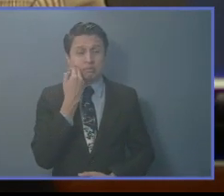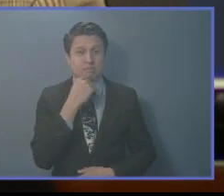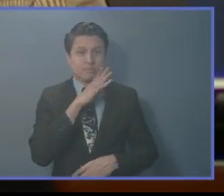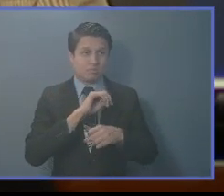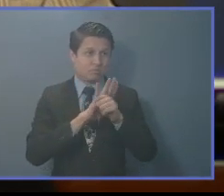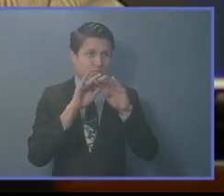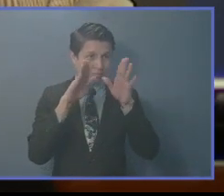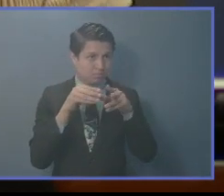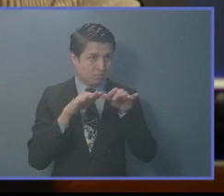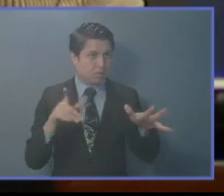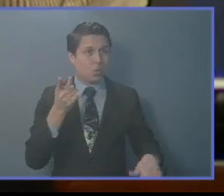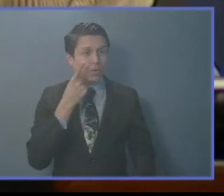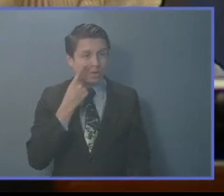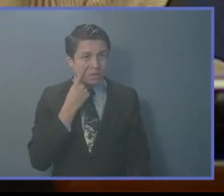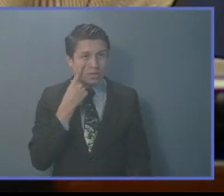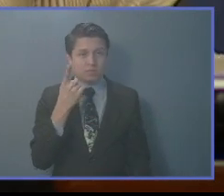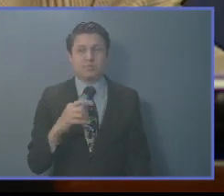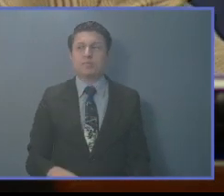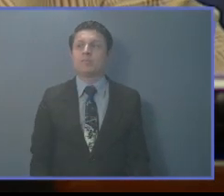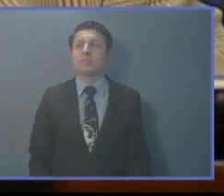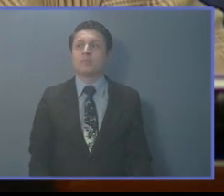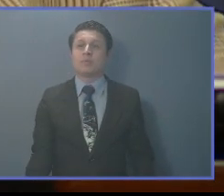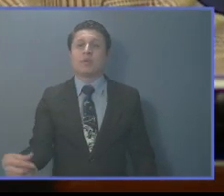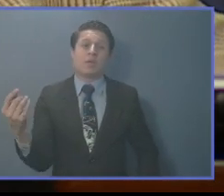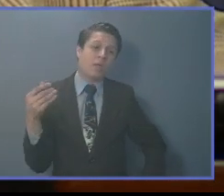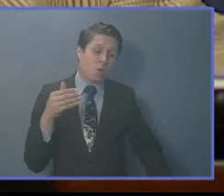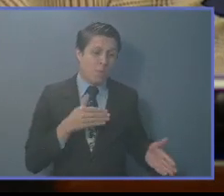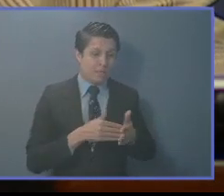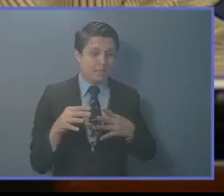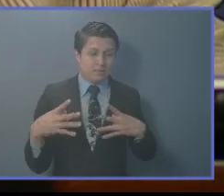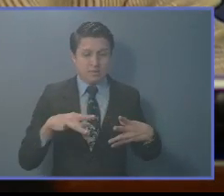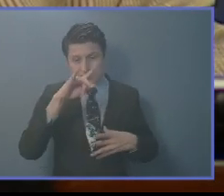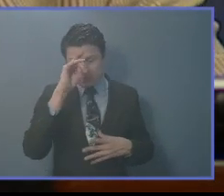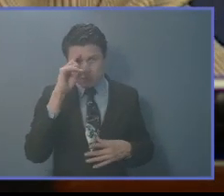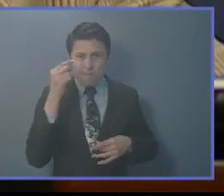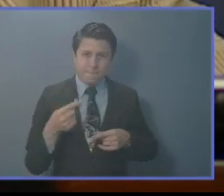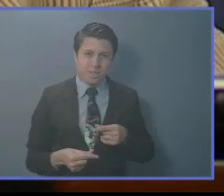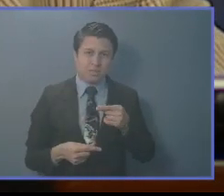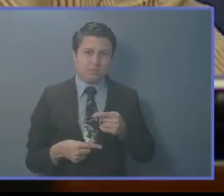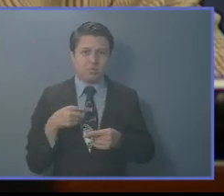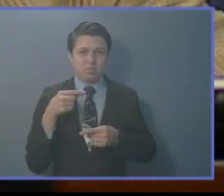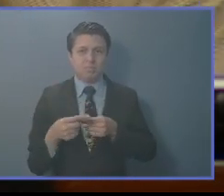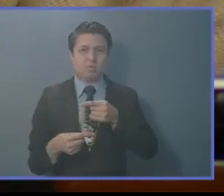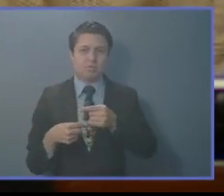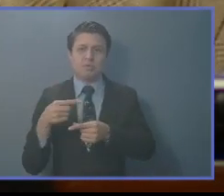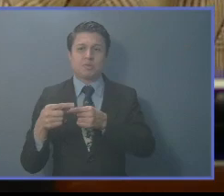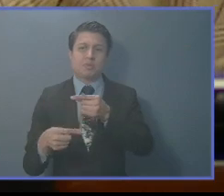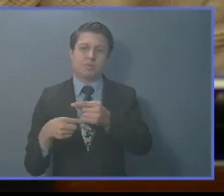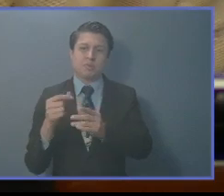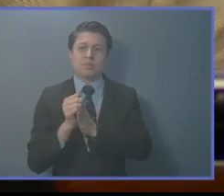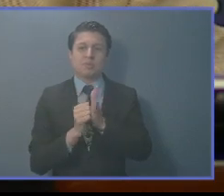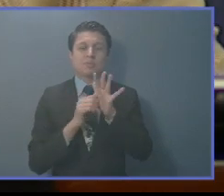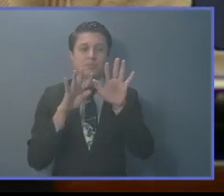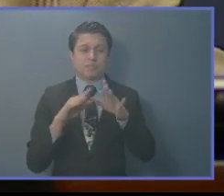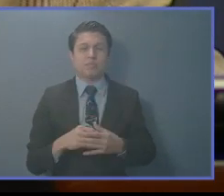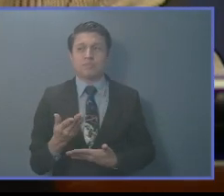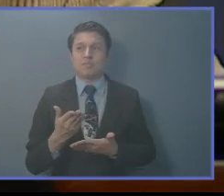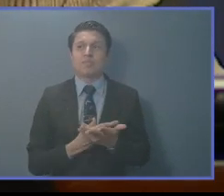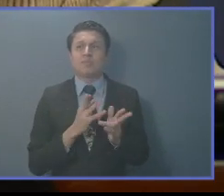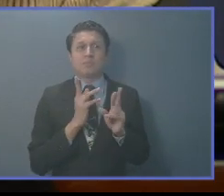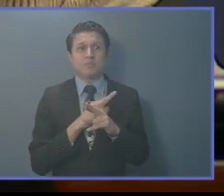presente. Flexibilidad para las medidas de gradualidad previstas, artículo 29.